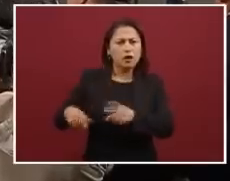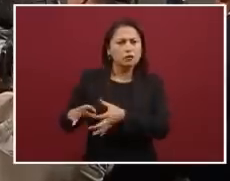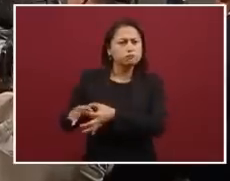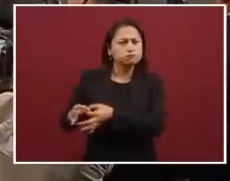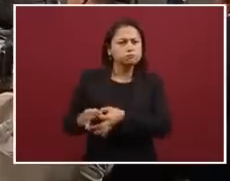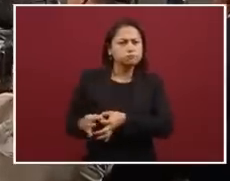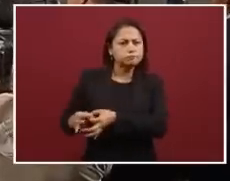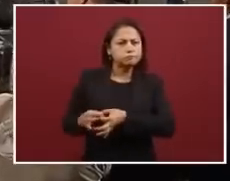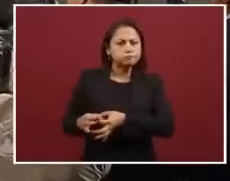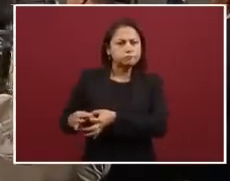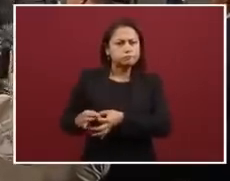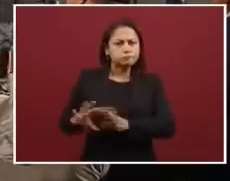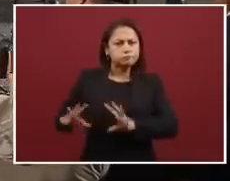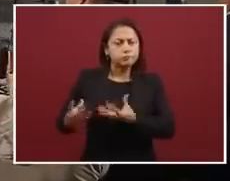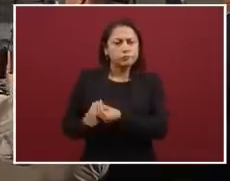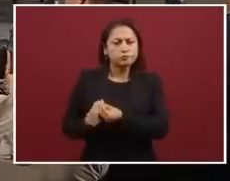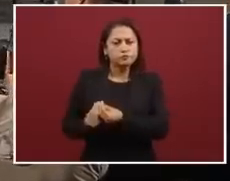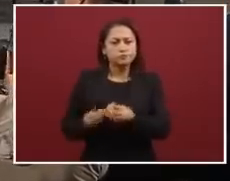¿Qué más tenemos?